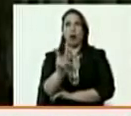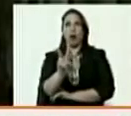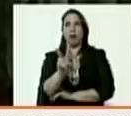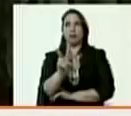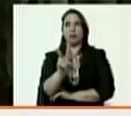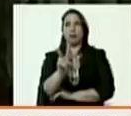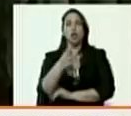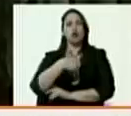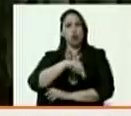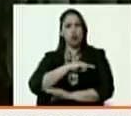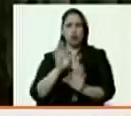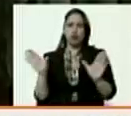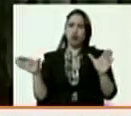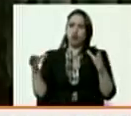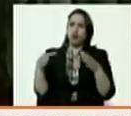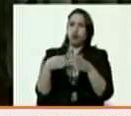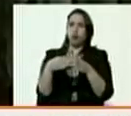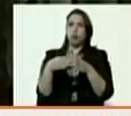nos hemos reunido